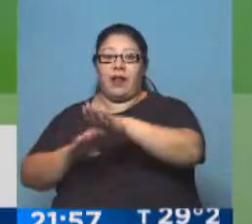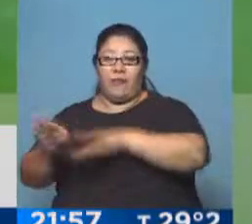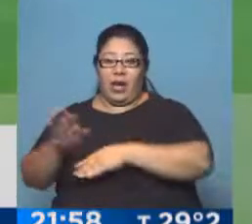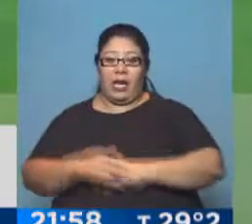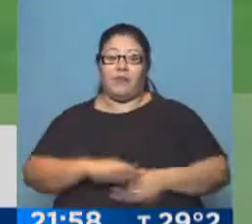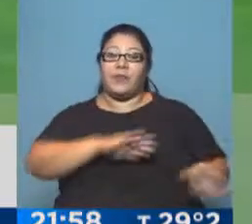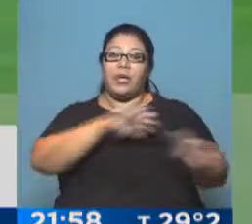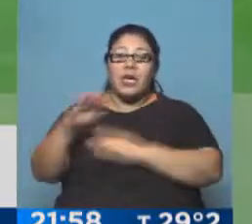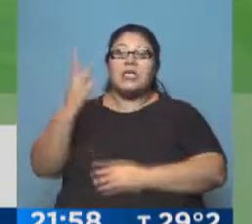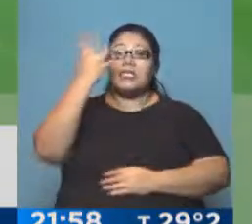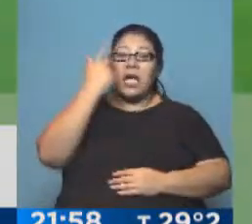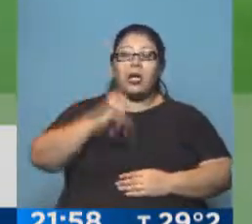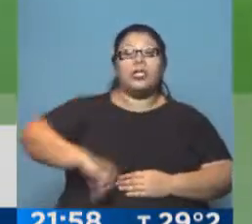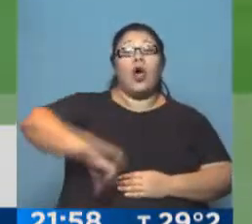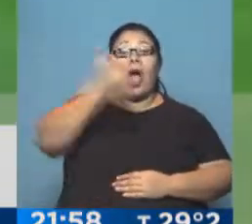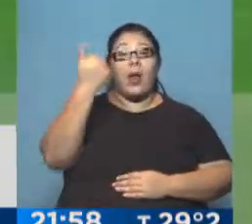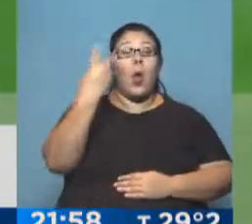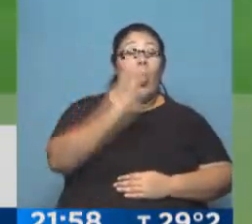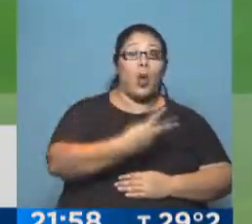¿eh? 2-1. ¿Y cómo sufrió?